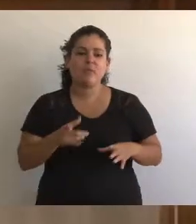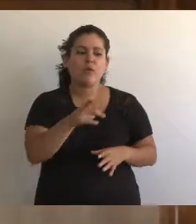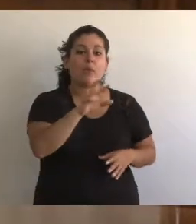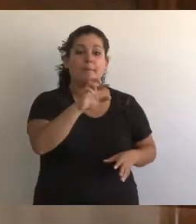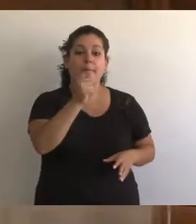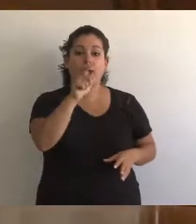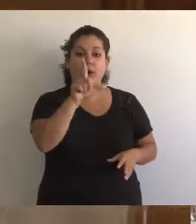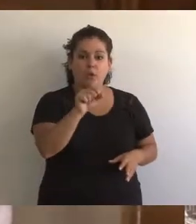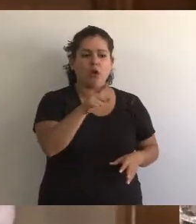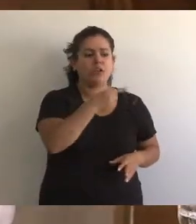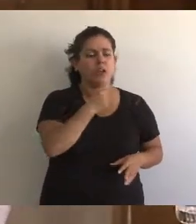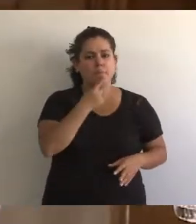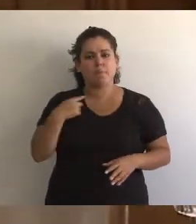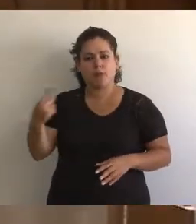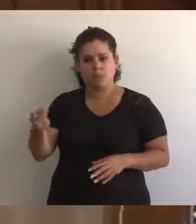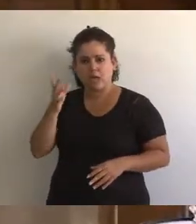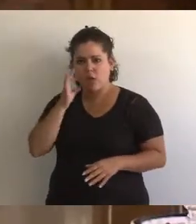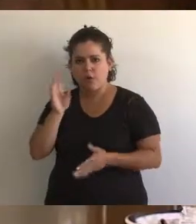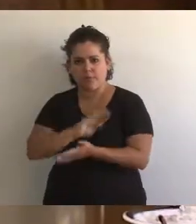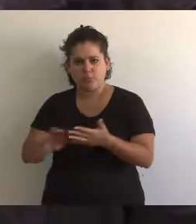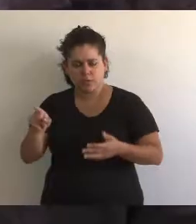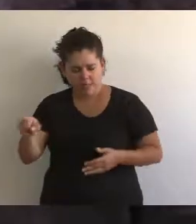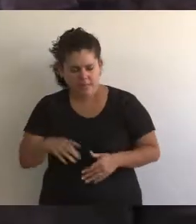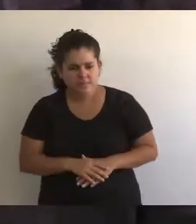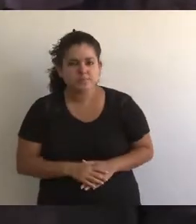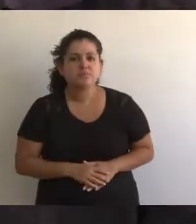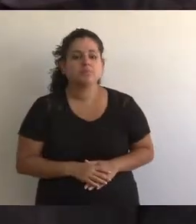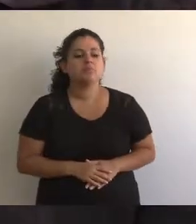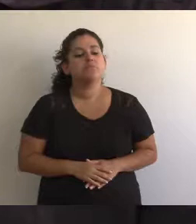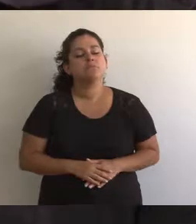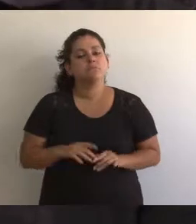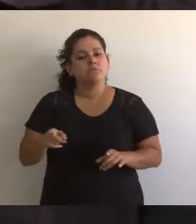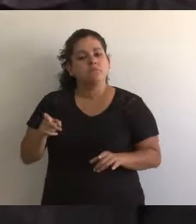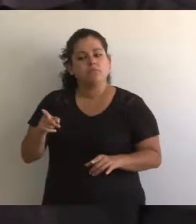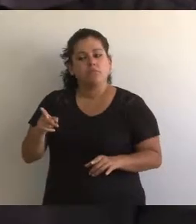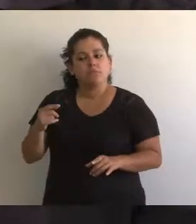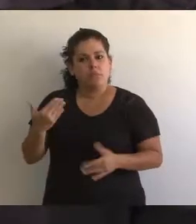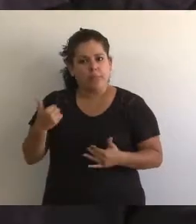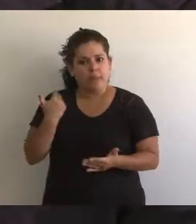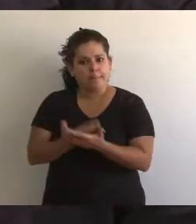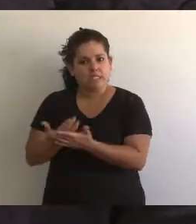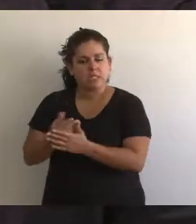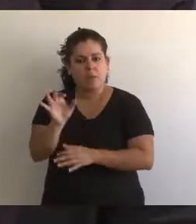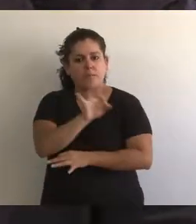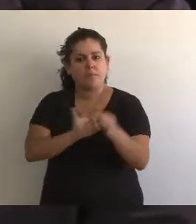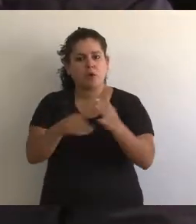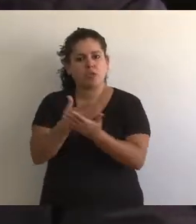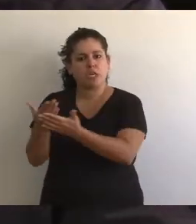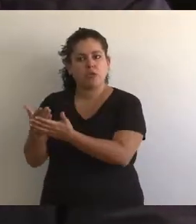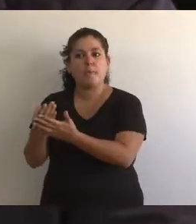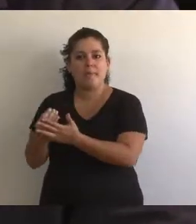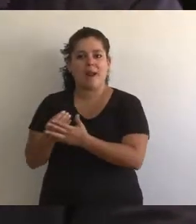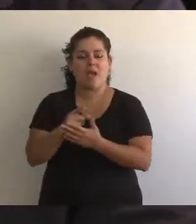Pablo Riveros, tenías una pregunta para la diputada. Sí, para la diputada. Digamos, ¿qué posibilidad cabe de que usted presente otros proyectos